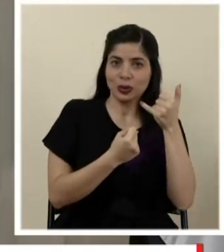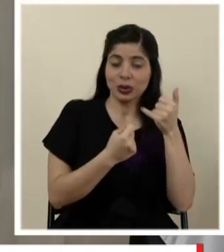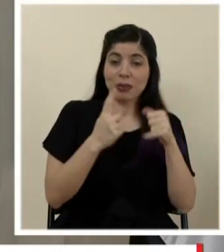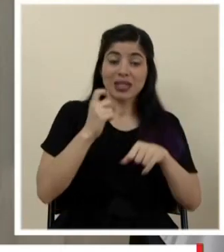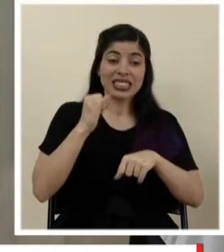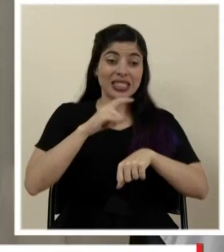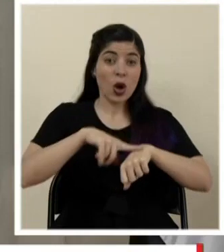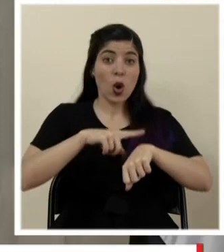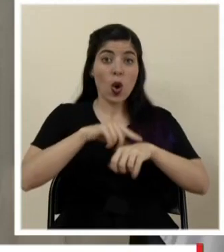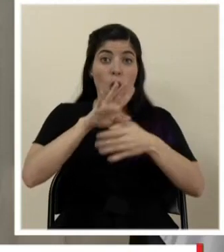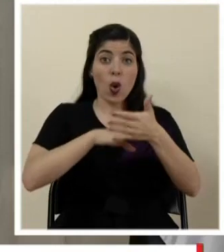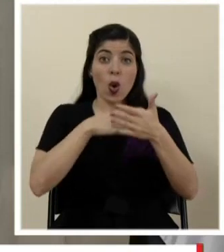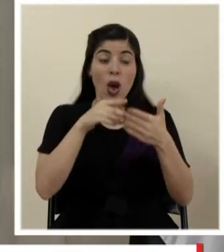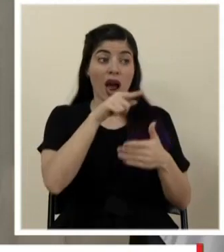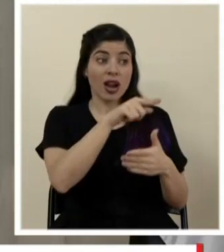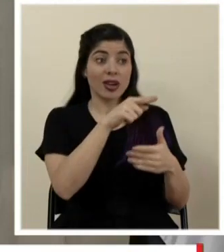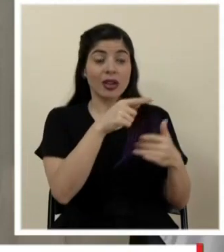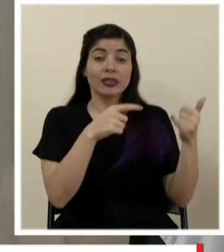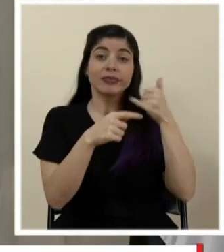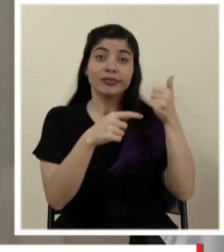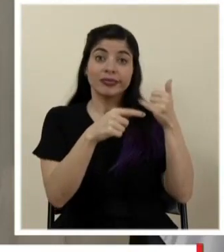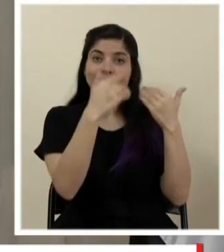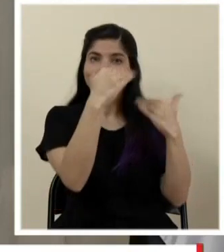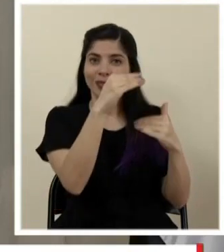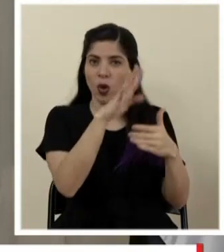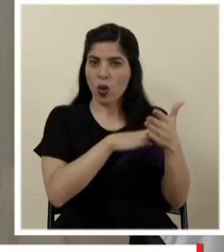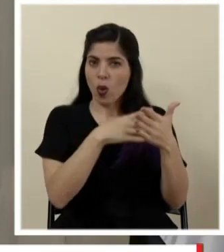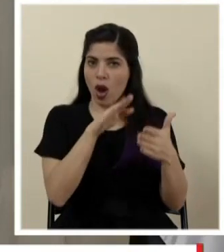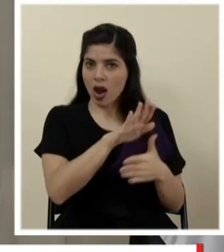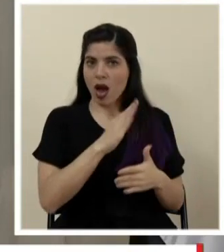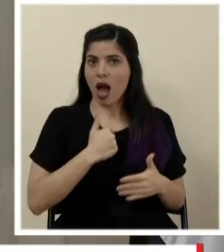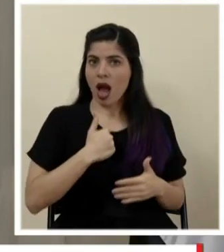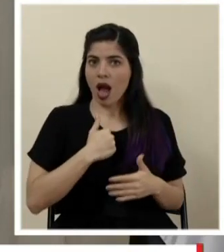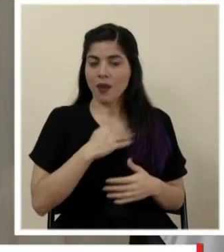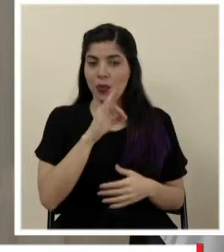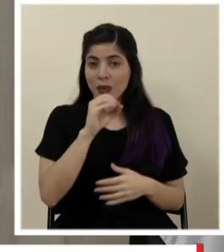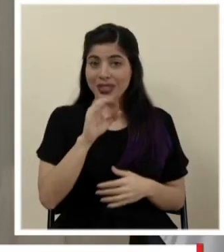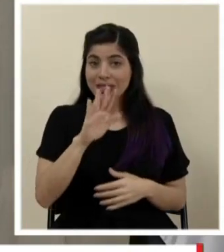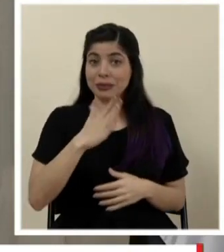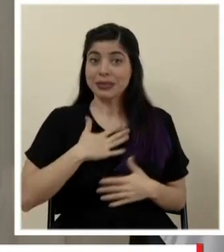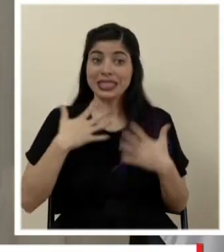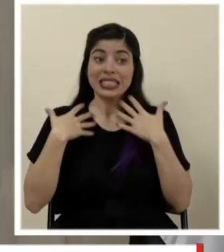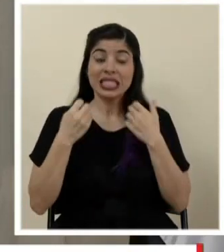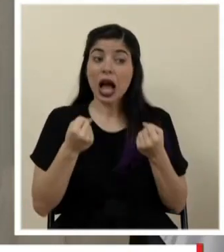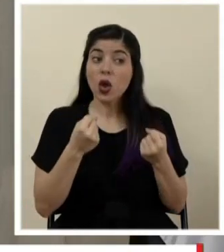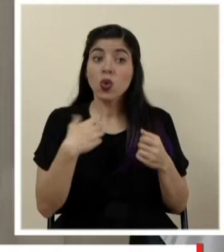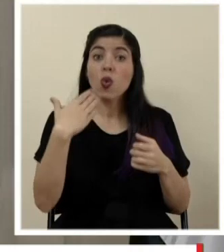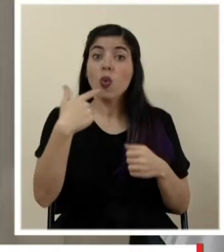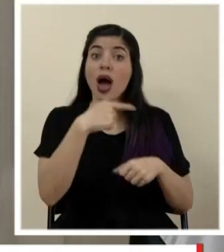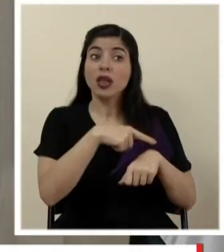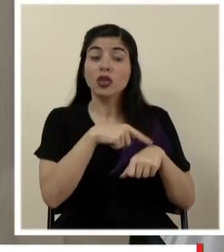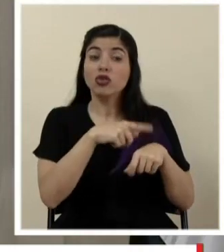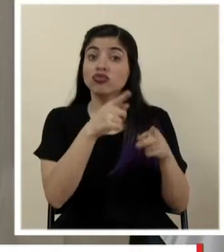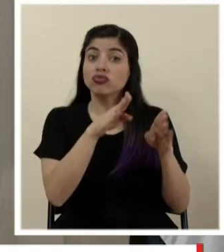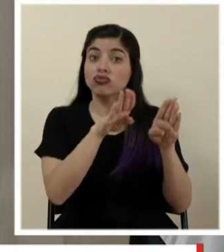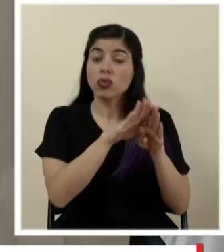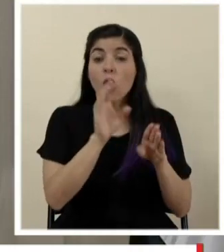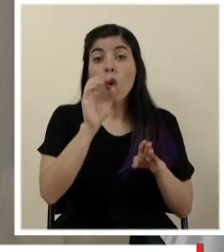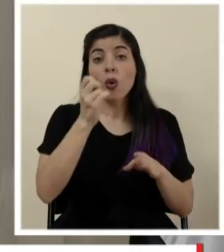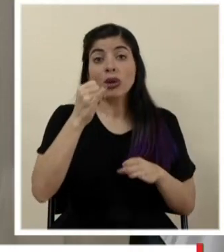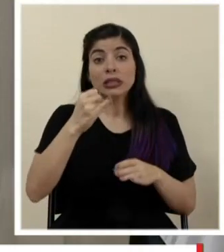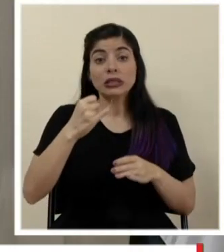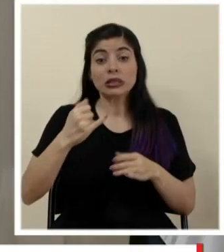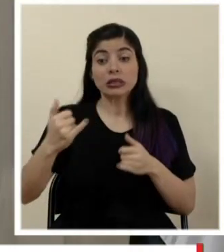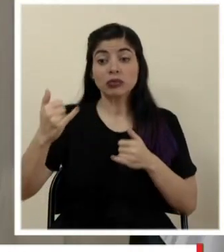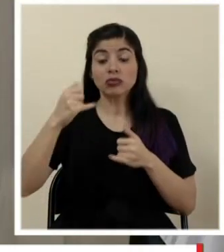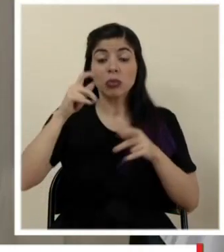horas no hábiles, donde ese centro de llamadas de 905 Mi Salud no esté operando, o si los operadores